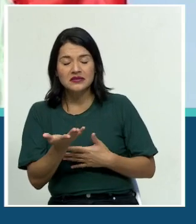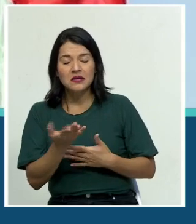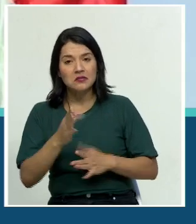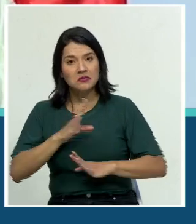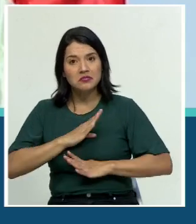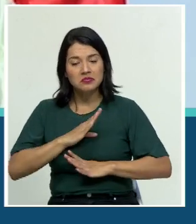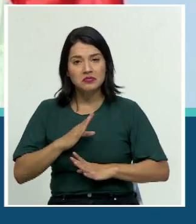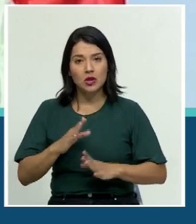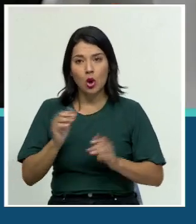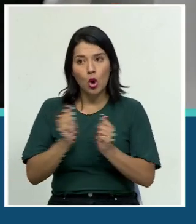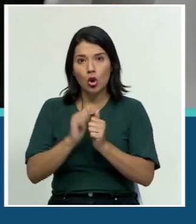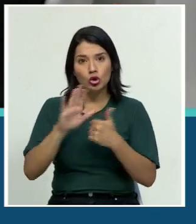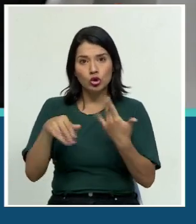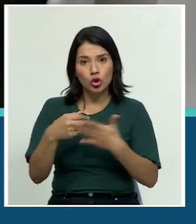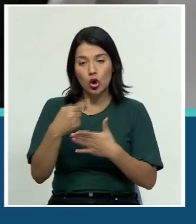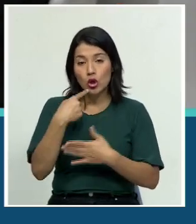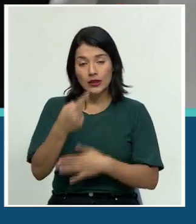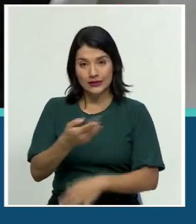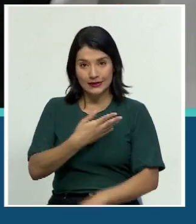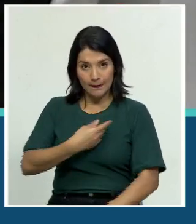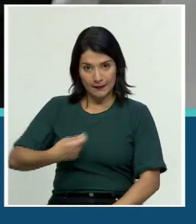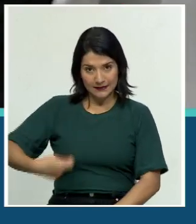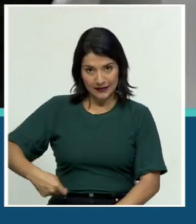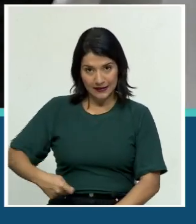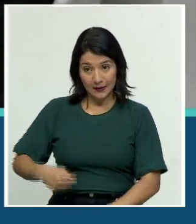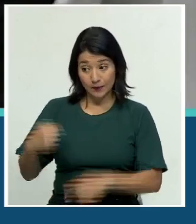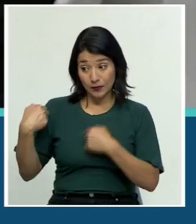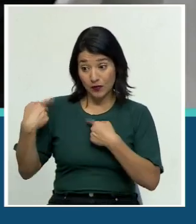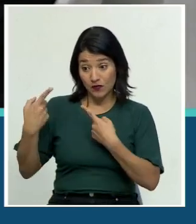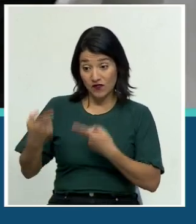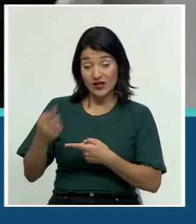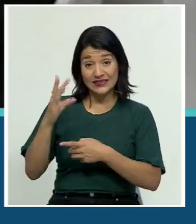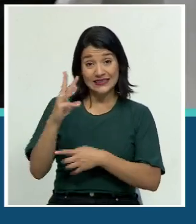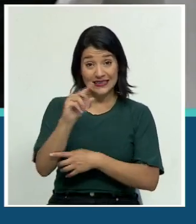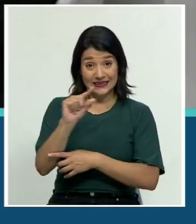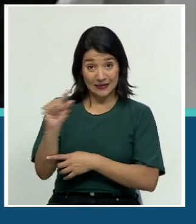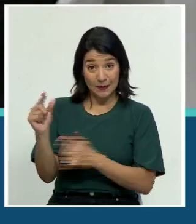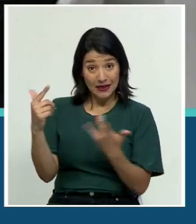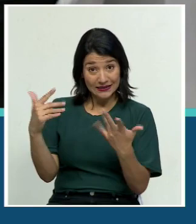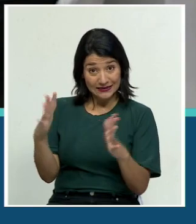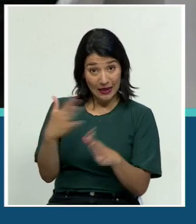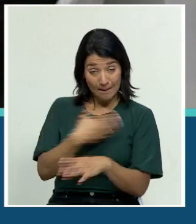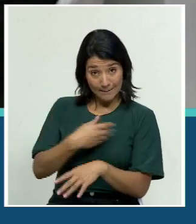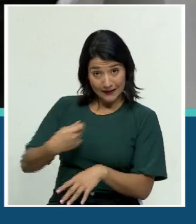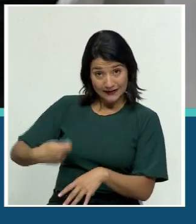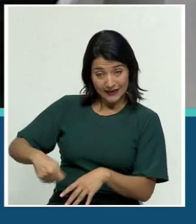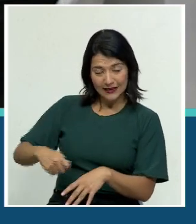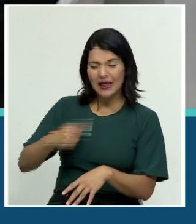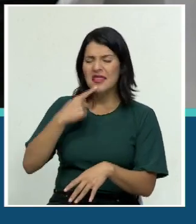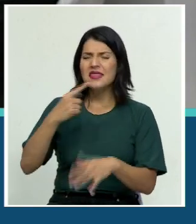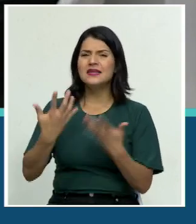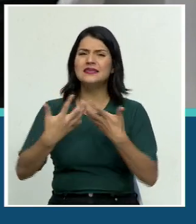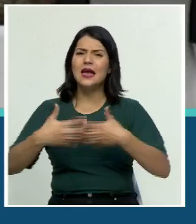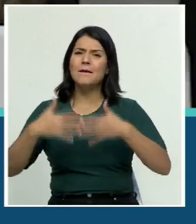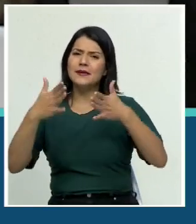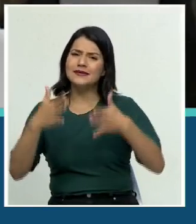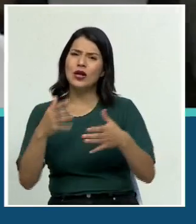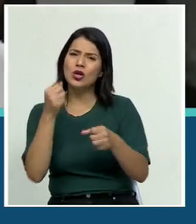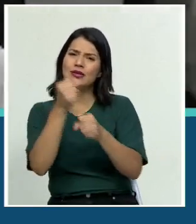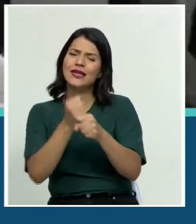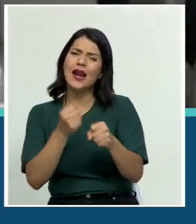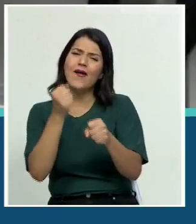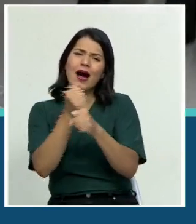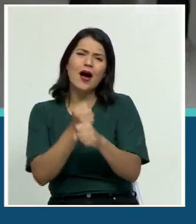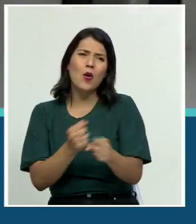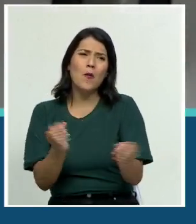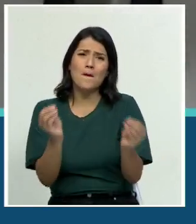complacidos. En estas 6 semanas de mandato de Chávez, los empresarios dejan ver que se ha trabajado más de lo que se